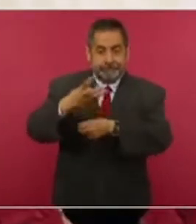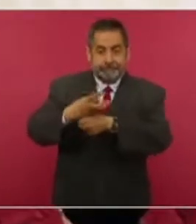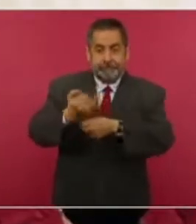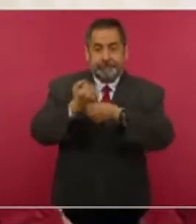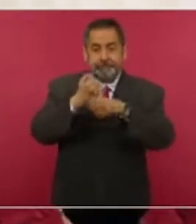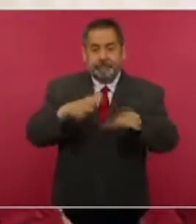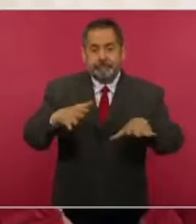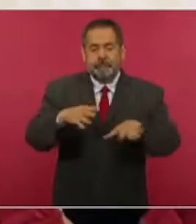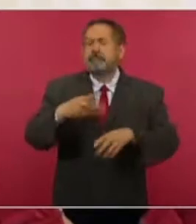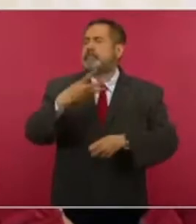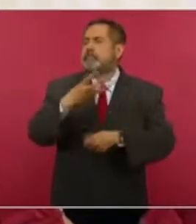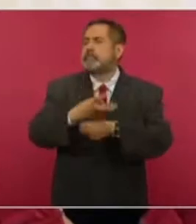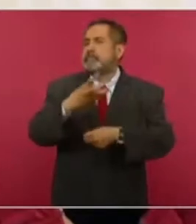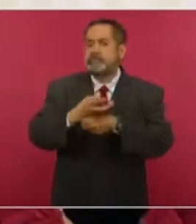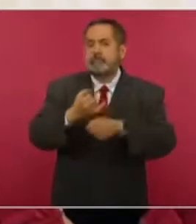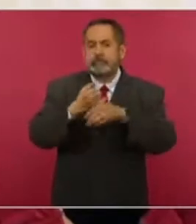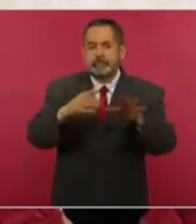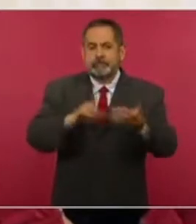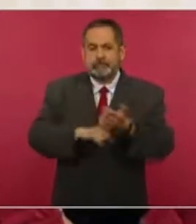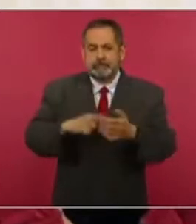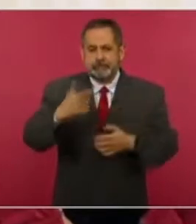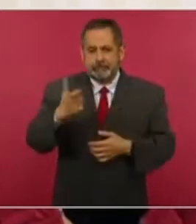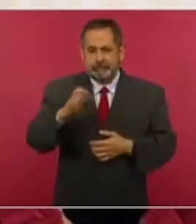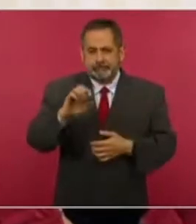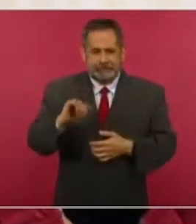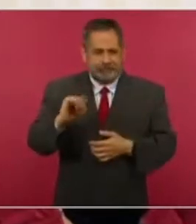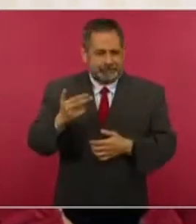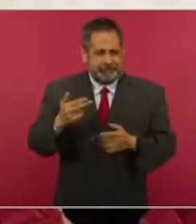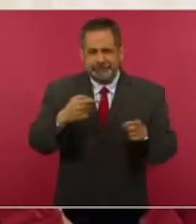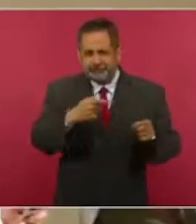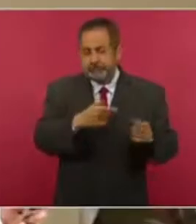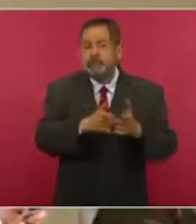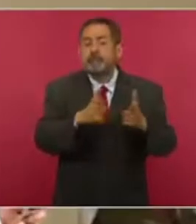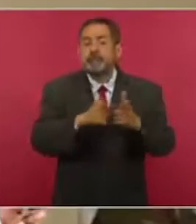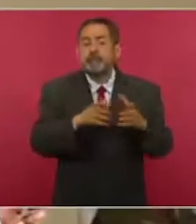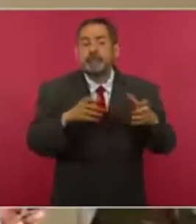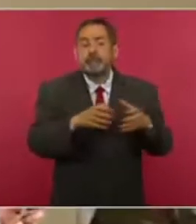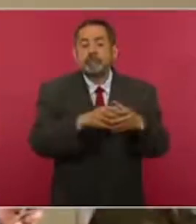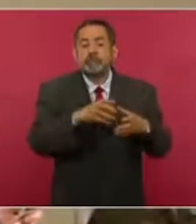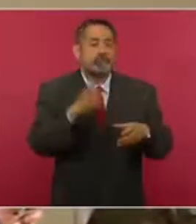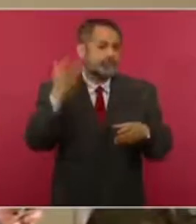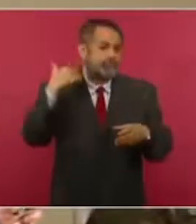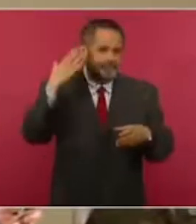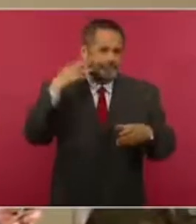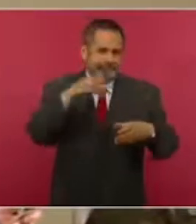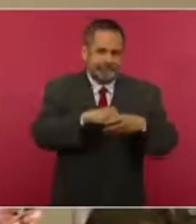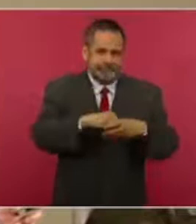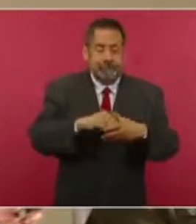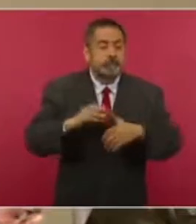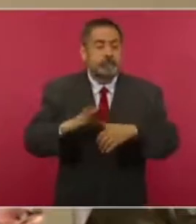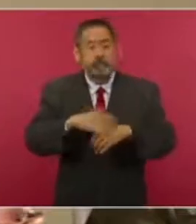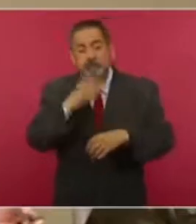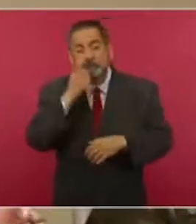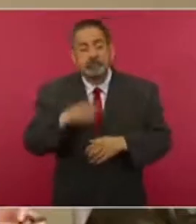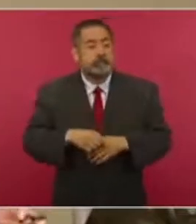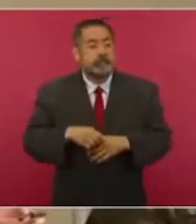gobierno, perdón, el tercer informe del GIEI, de este grupo interdisciplinario, porque al final dice que las instituciones de los tres niveles de